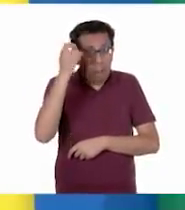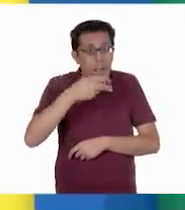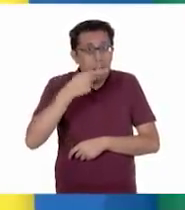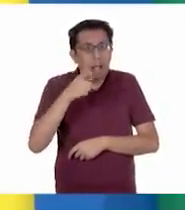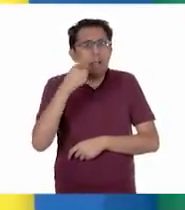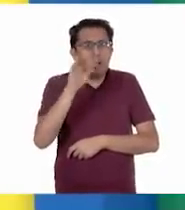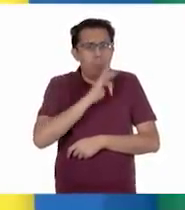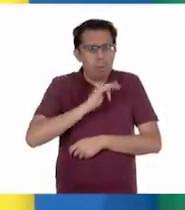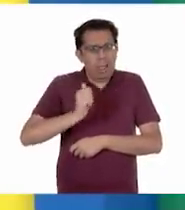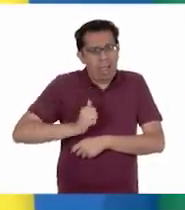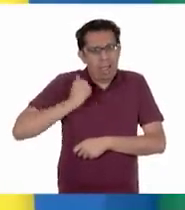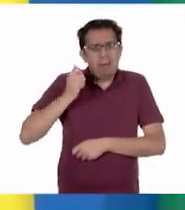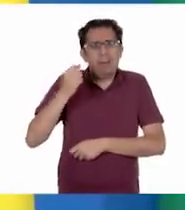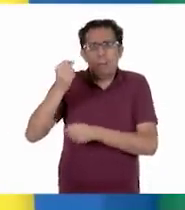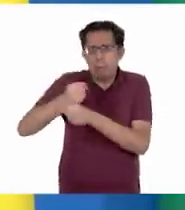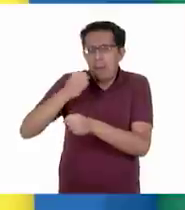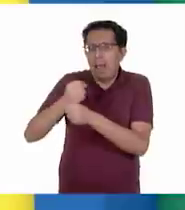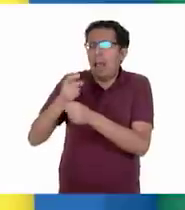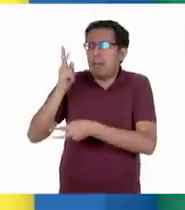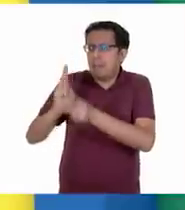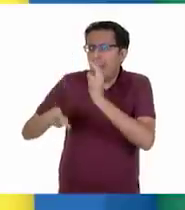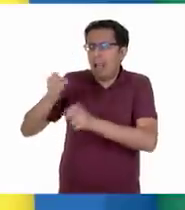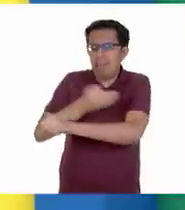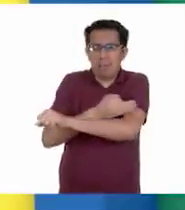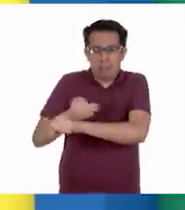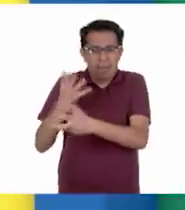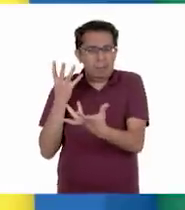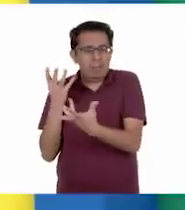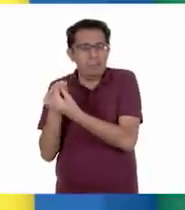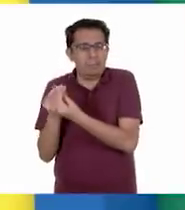para practicarla y platicar con tu familia en tu lengua materna.